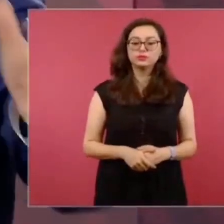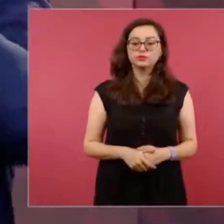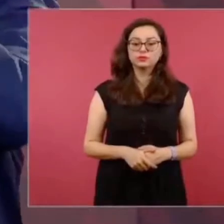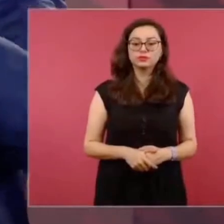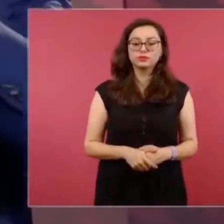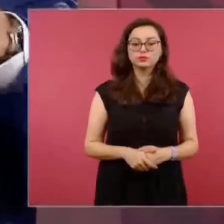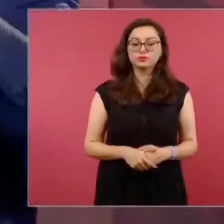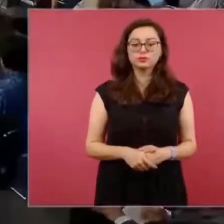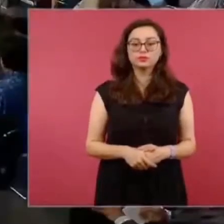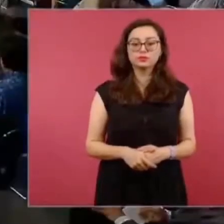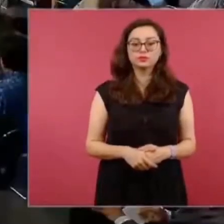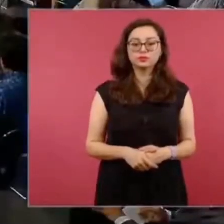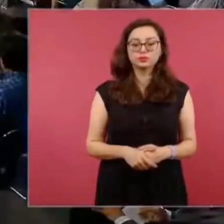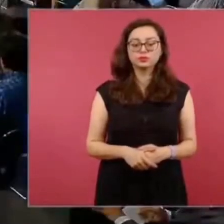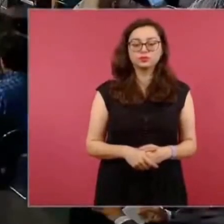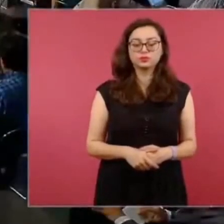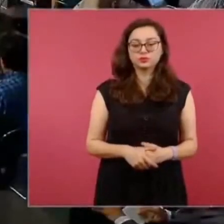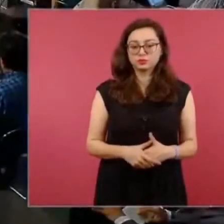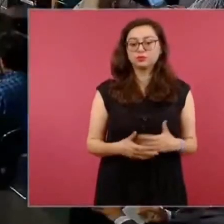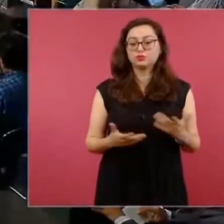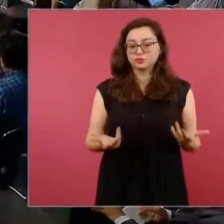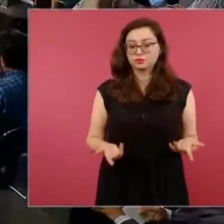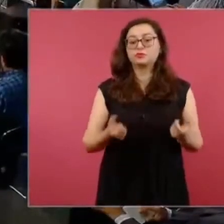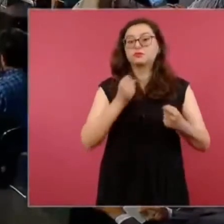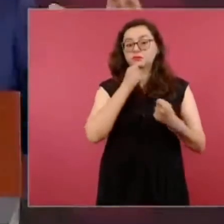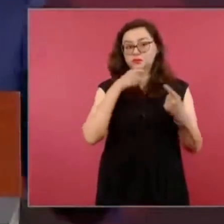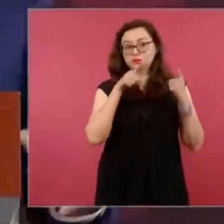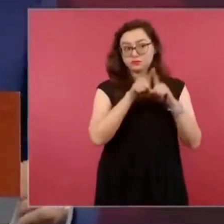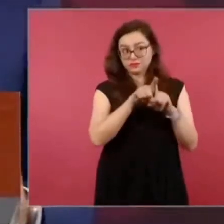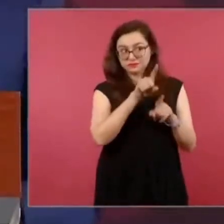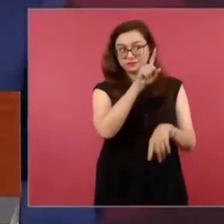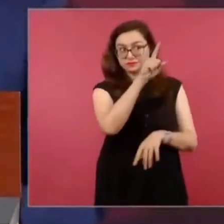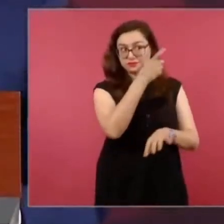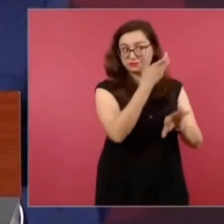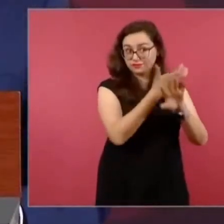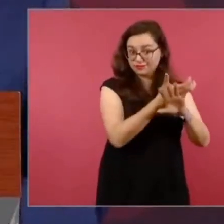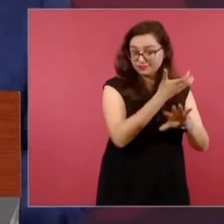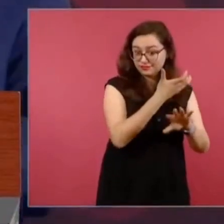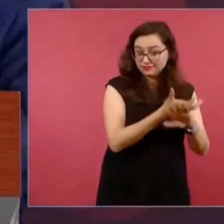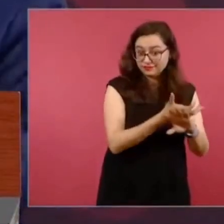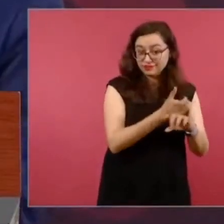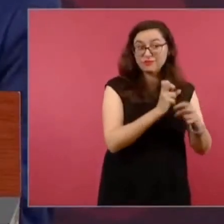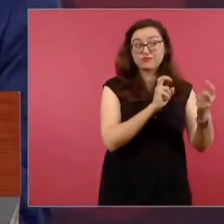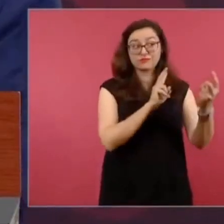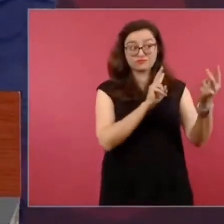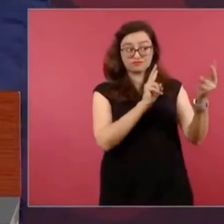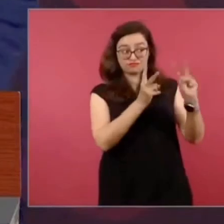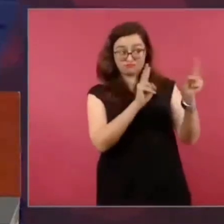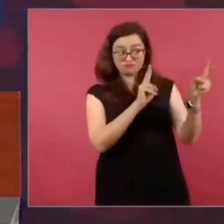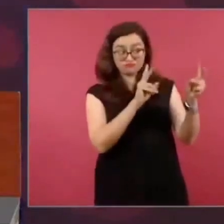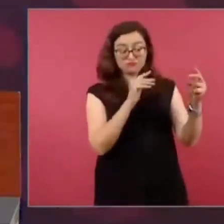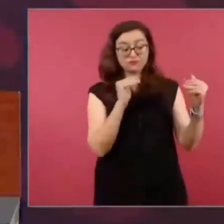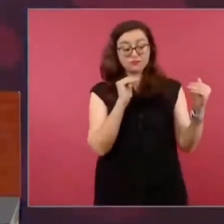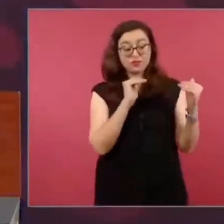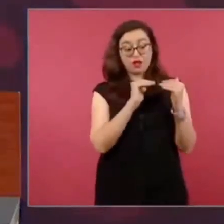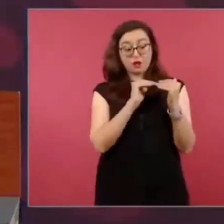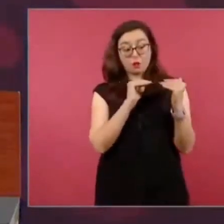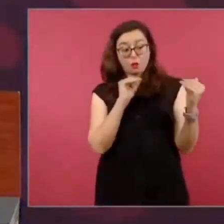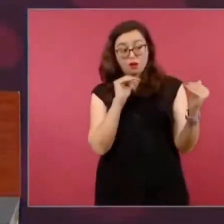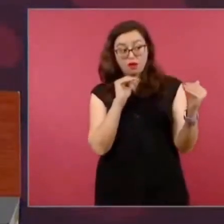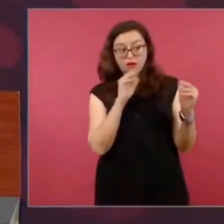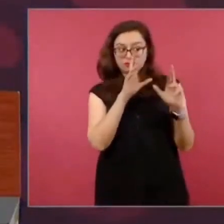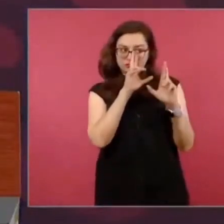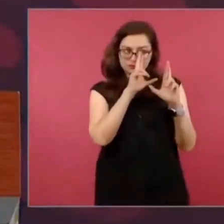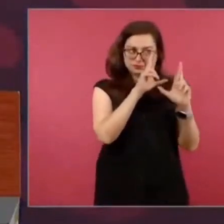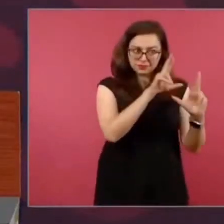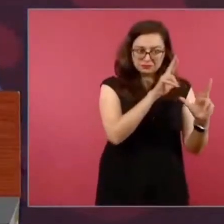Si logramos que haya respeto a nuestra soberanía,